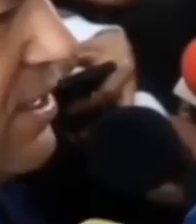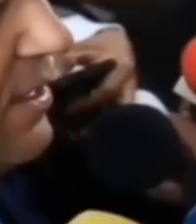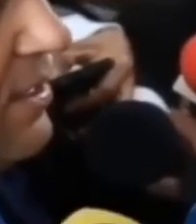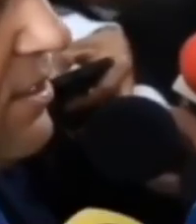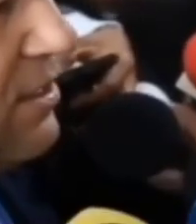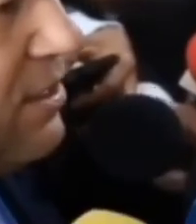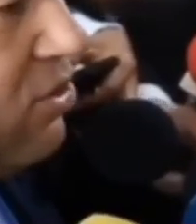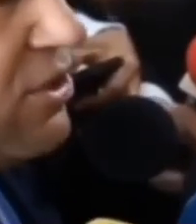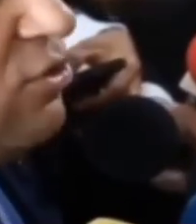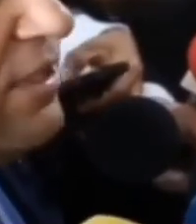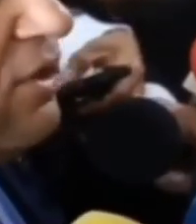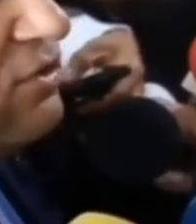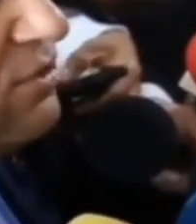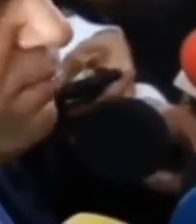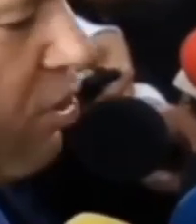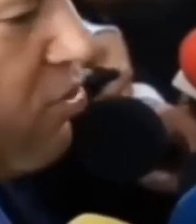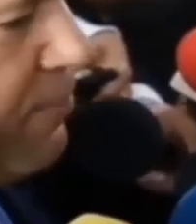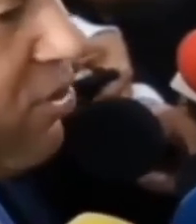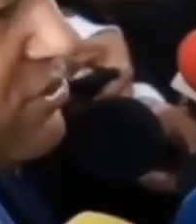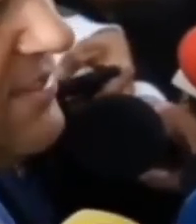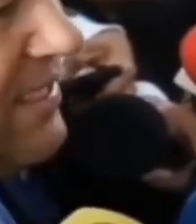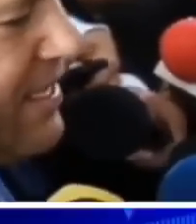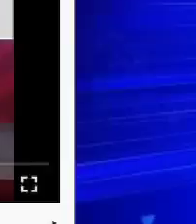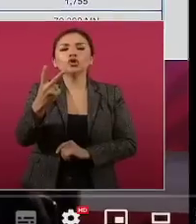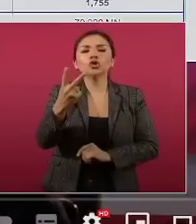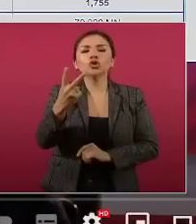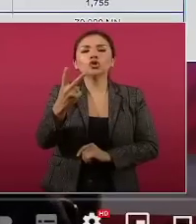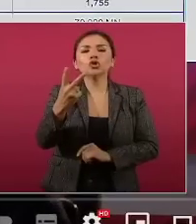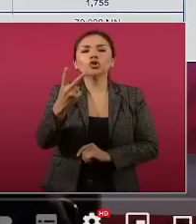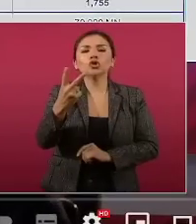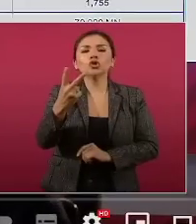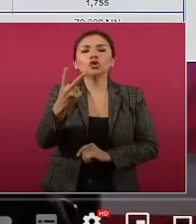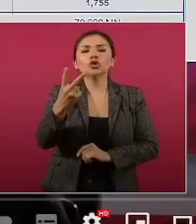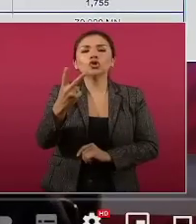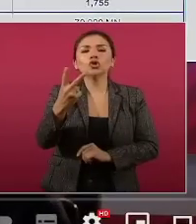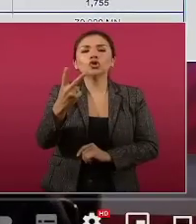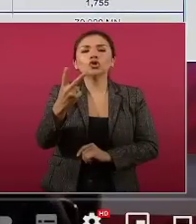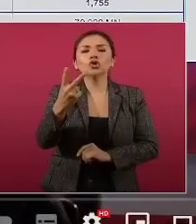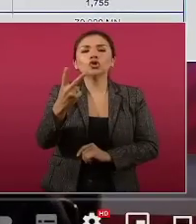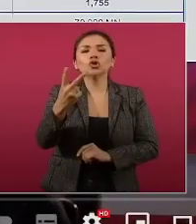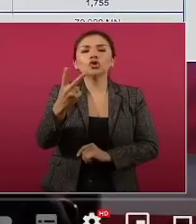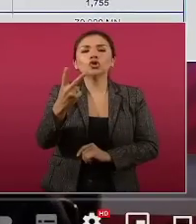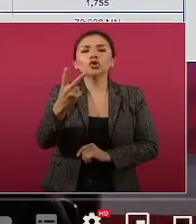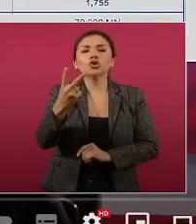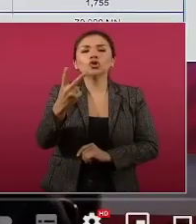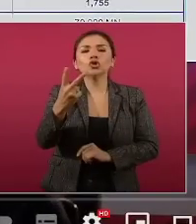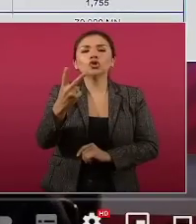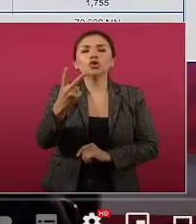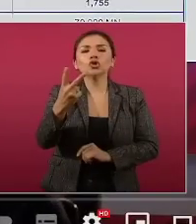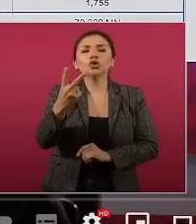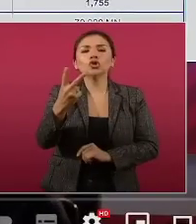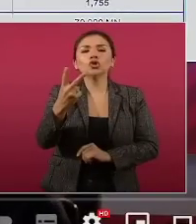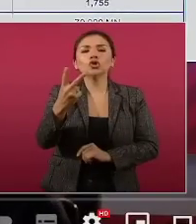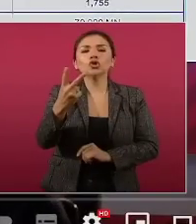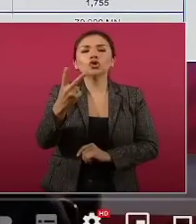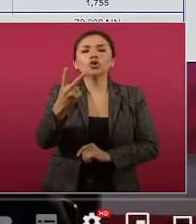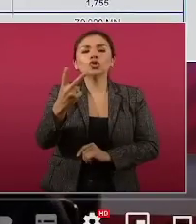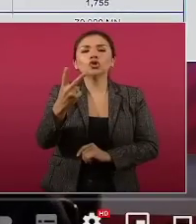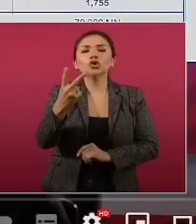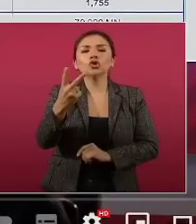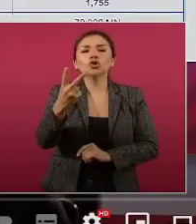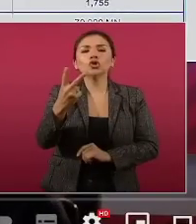sustancias justamente en los mares de nuestro país lo que se ha reportado lo que se dio a conocer y tenemos una tabla que también presentó